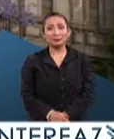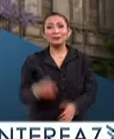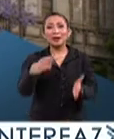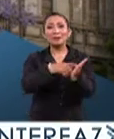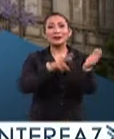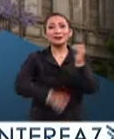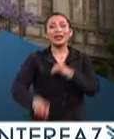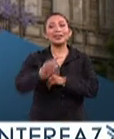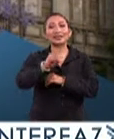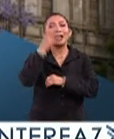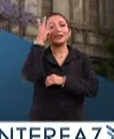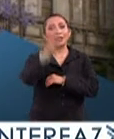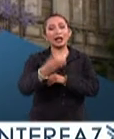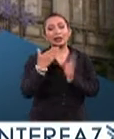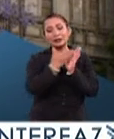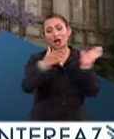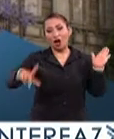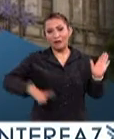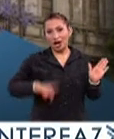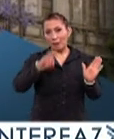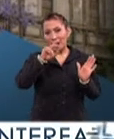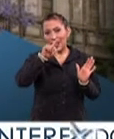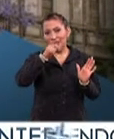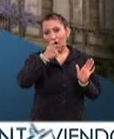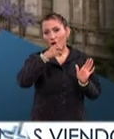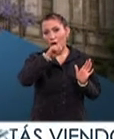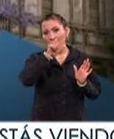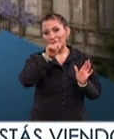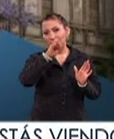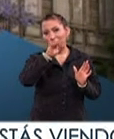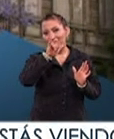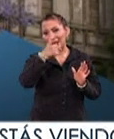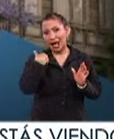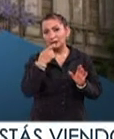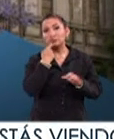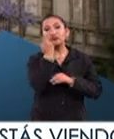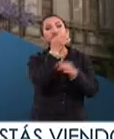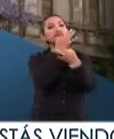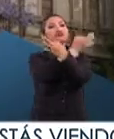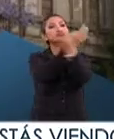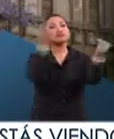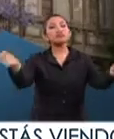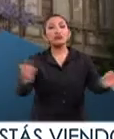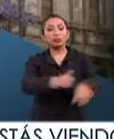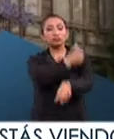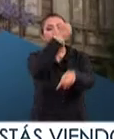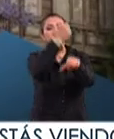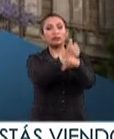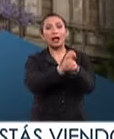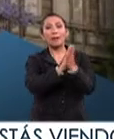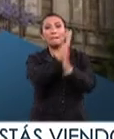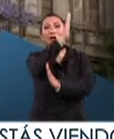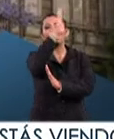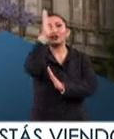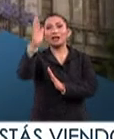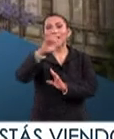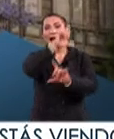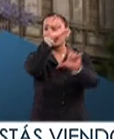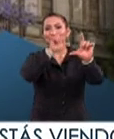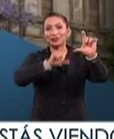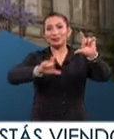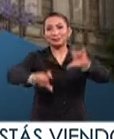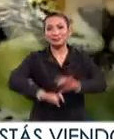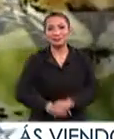En 1833, durante el gobierno de Valentín Gómez Farías, se expide el decreto que establece la creación de la Biblioteca